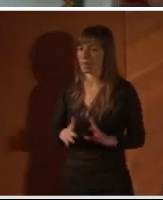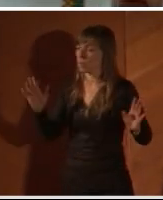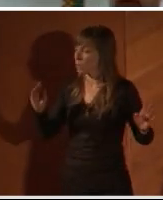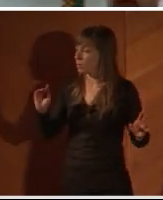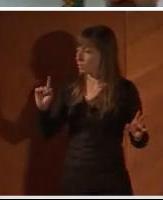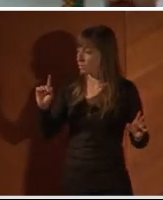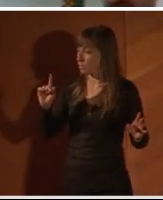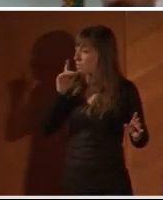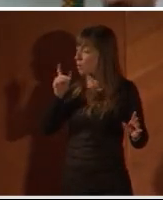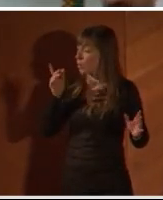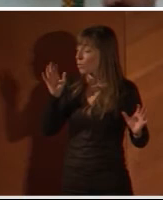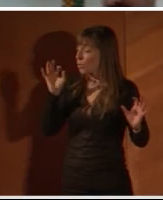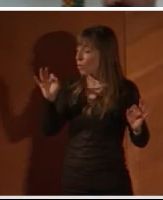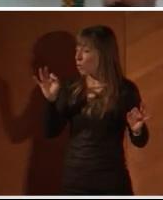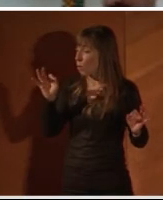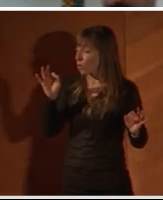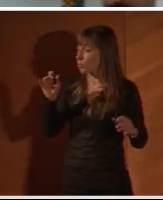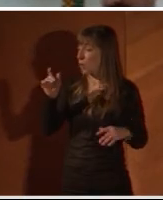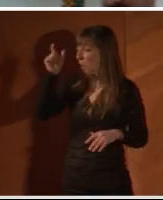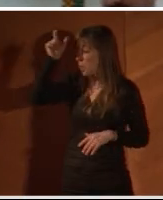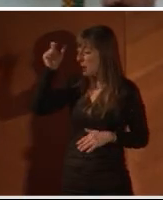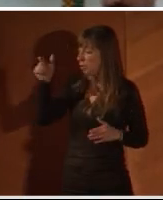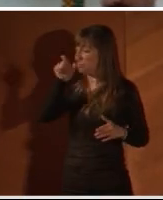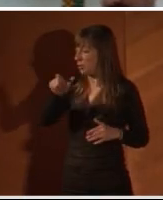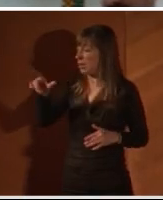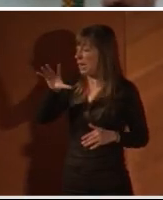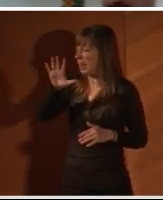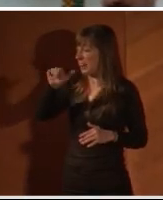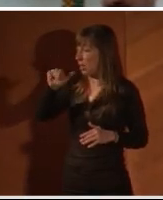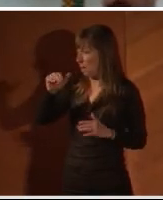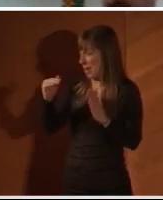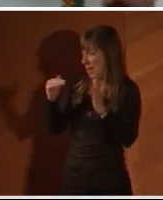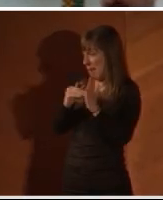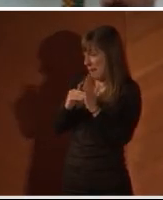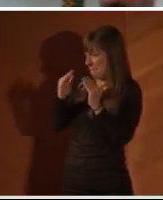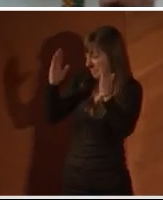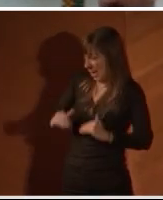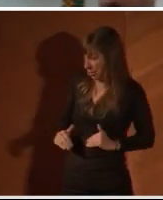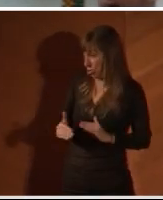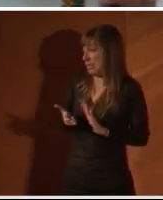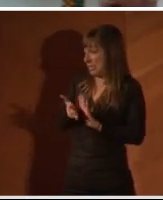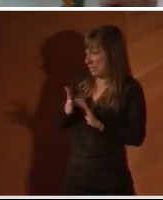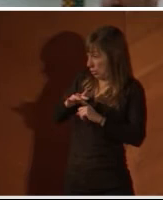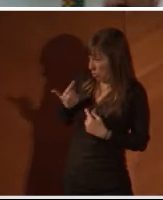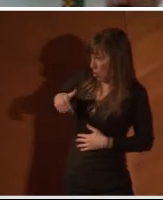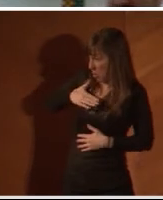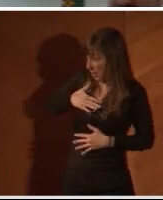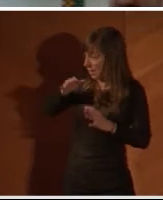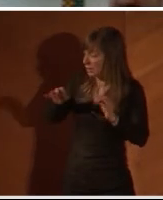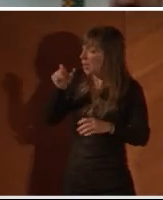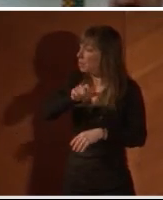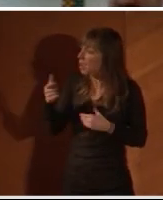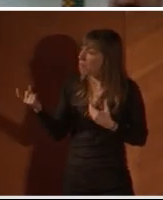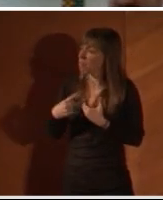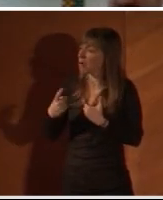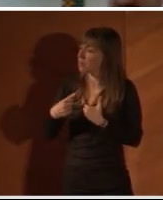los pequeños municipios de menos de 5.000 habitantes, como es el caso de Talamanca de Jarama, la participación ciudadana